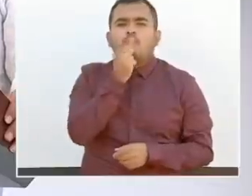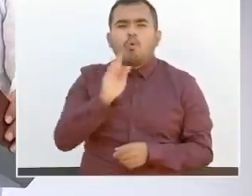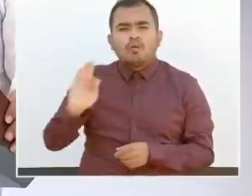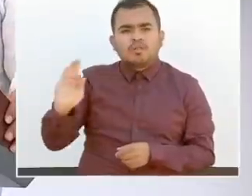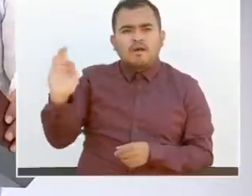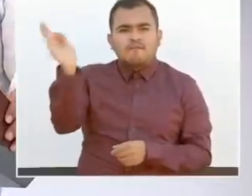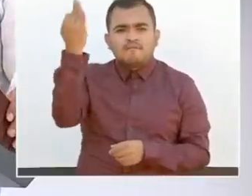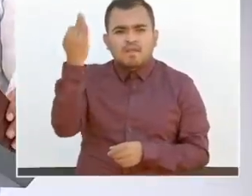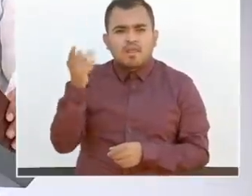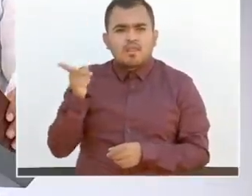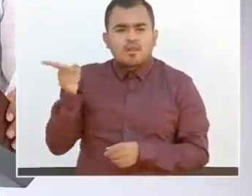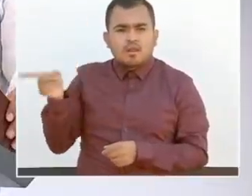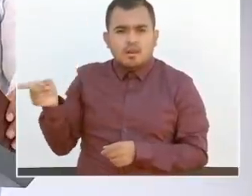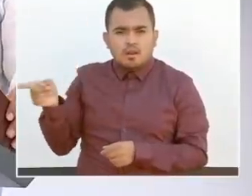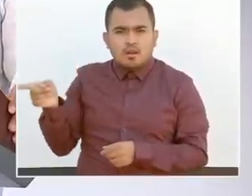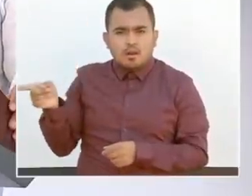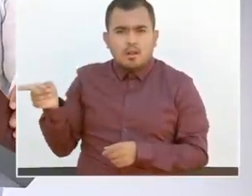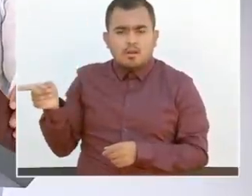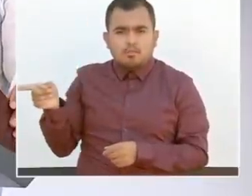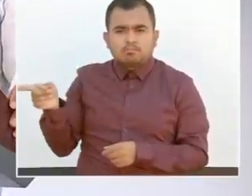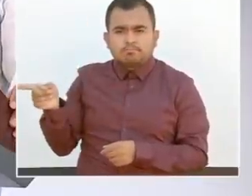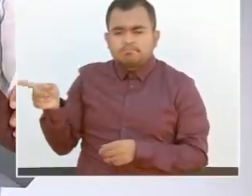llegó a tener 20.000